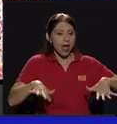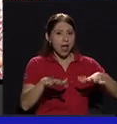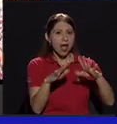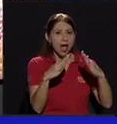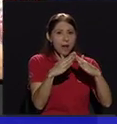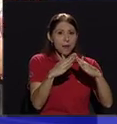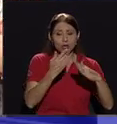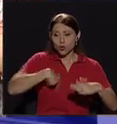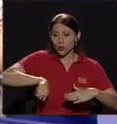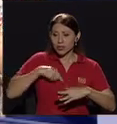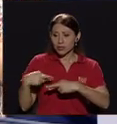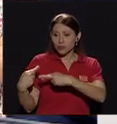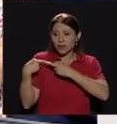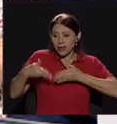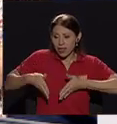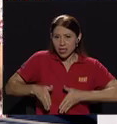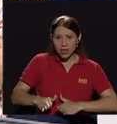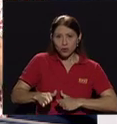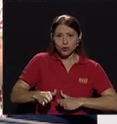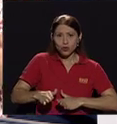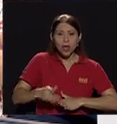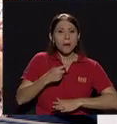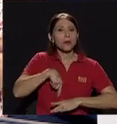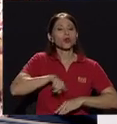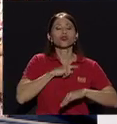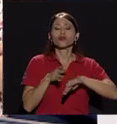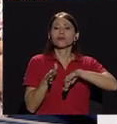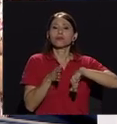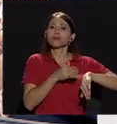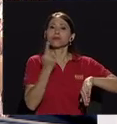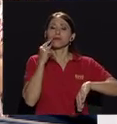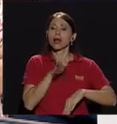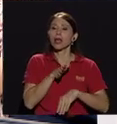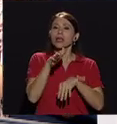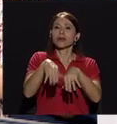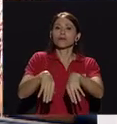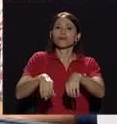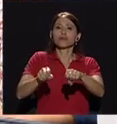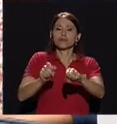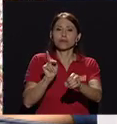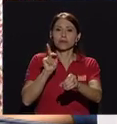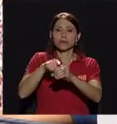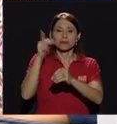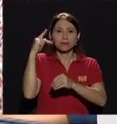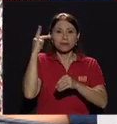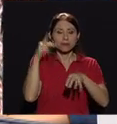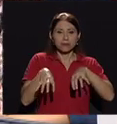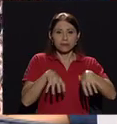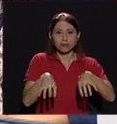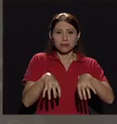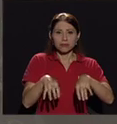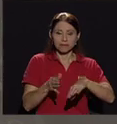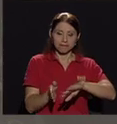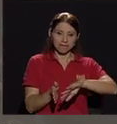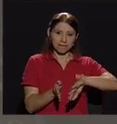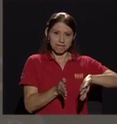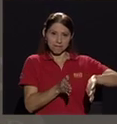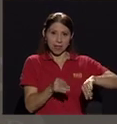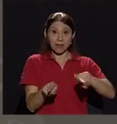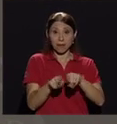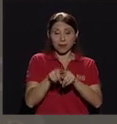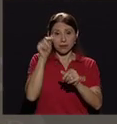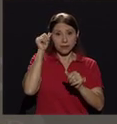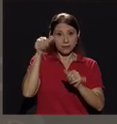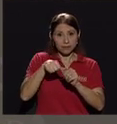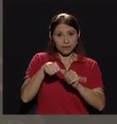siempre nuestra, ¿verdad?, para ir a ejercer una participación política activa. La otra idea que yo también quiero